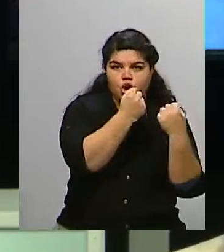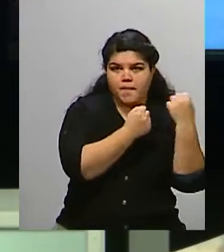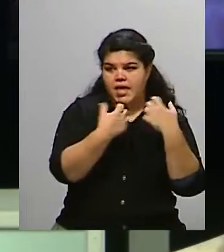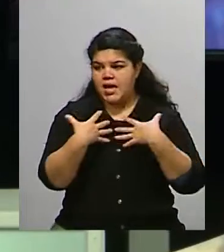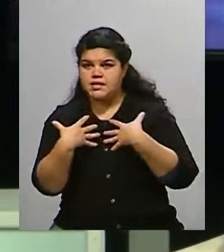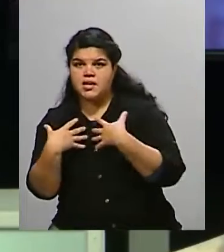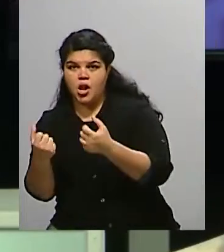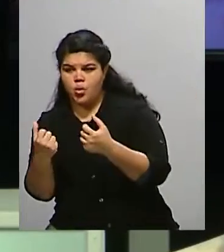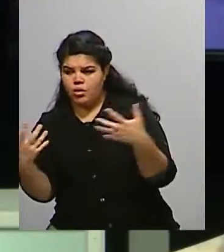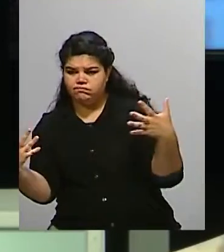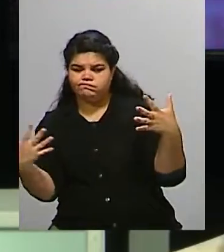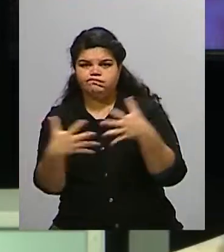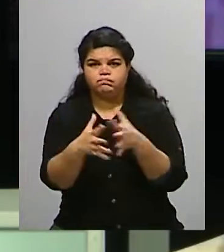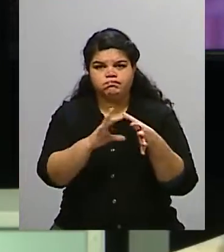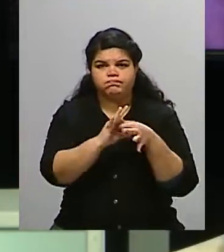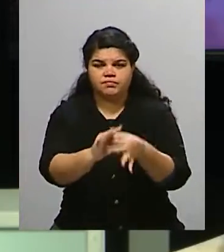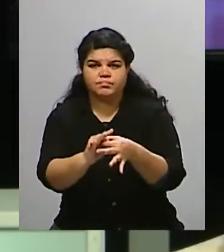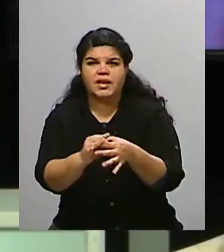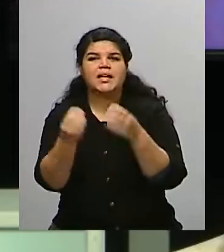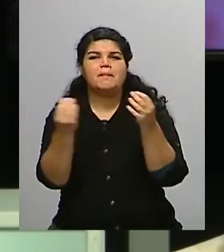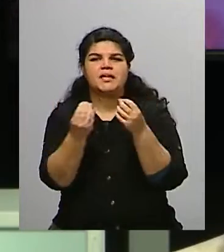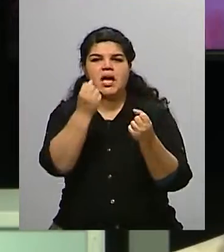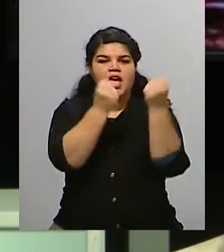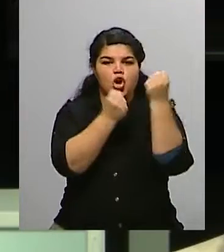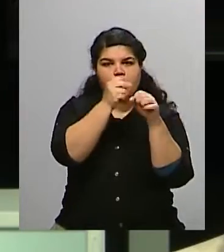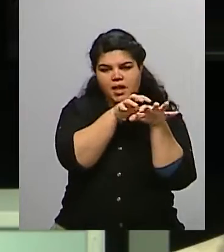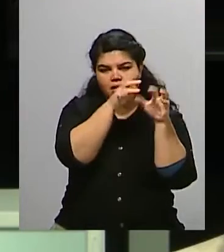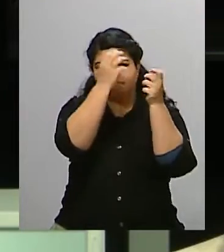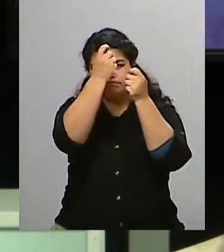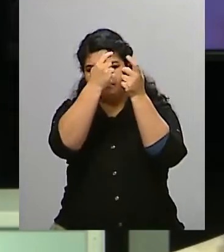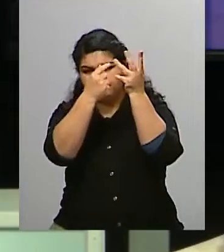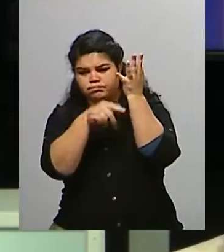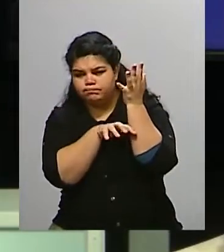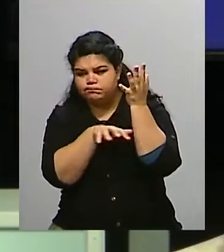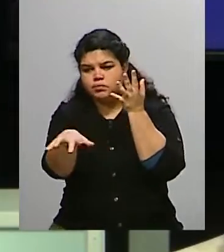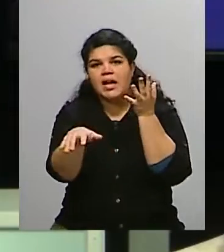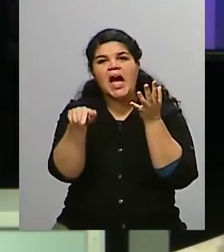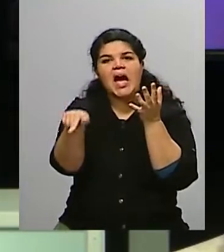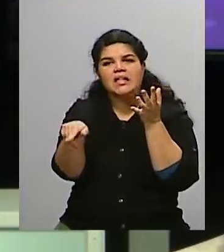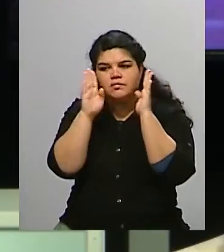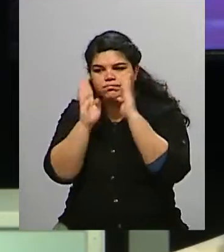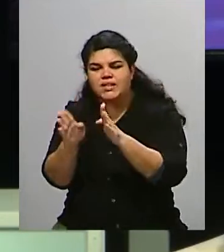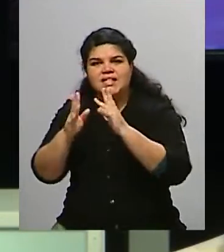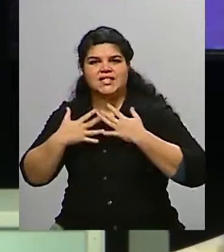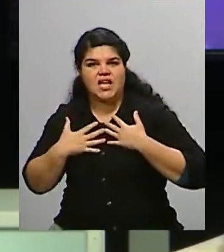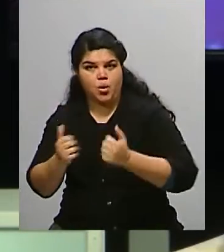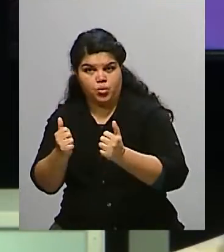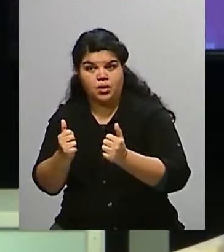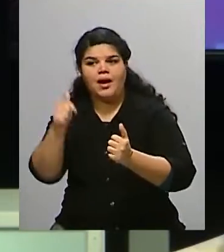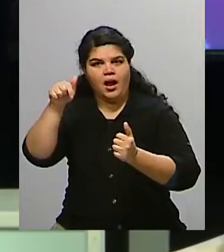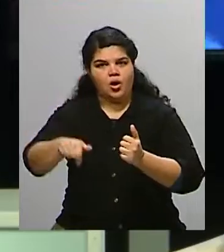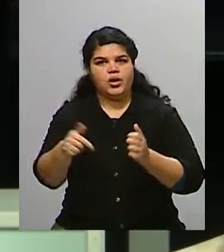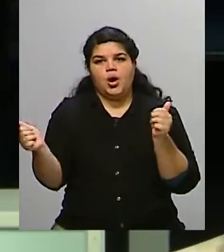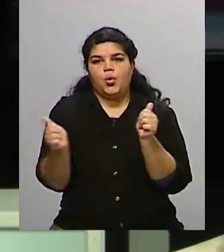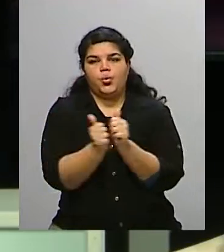la economía y su lazo muy directo con la salud. Por eso vamos a hablar de este tema, lo vamos a hacer con Víctor Di